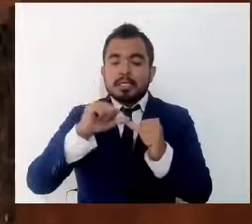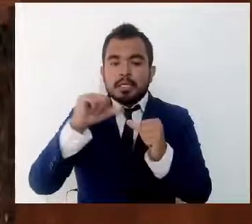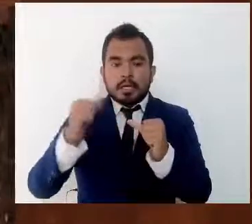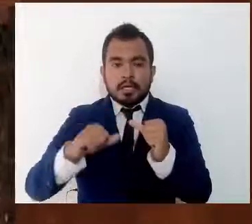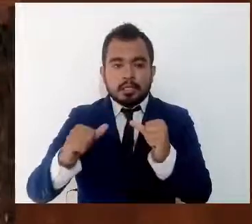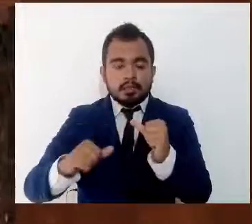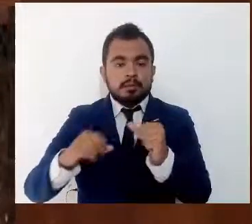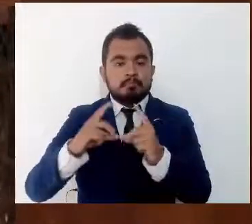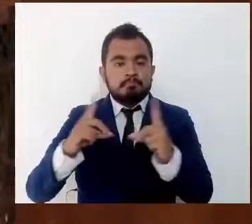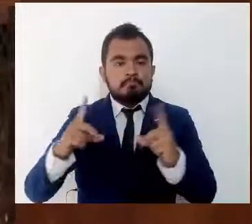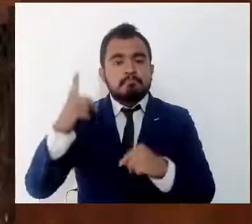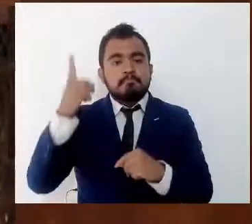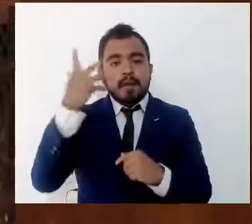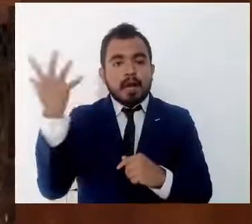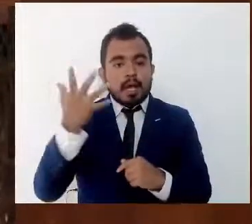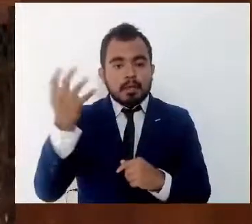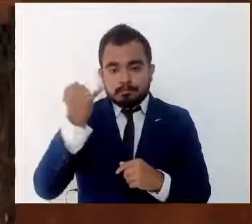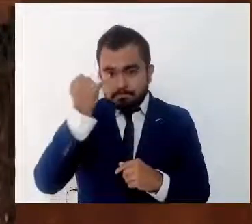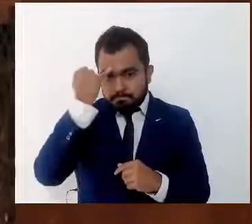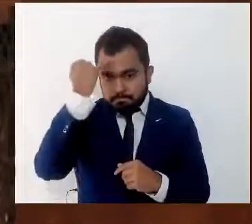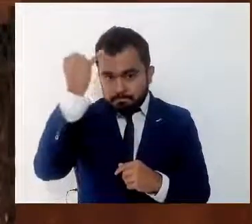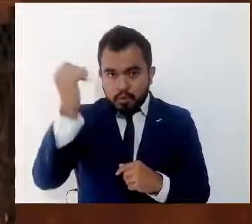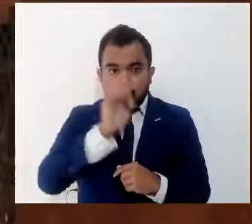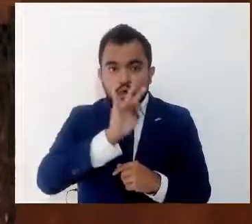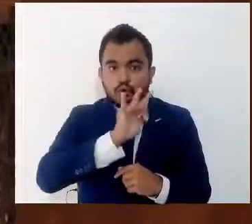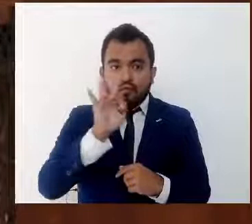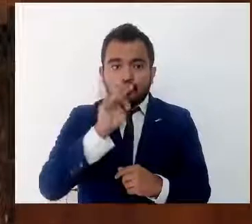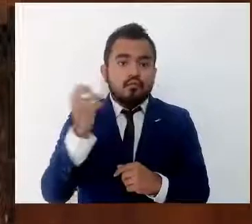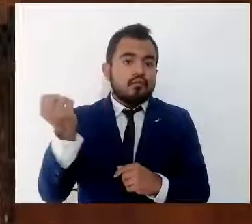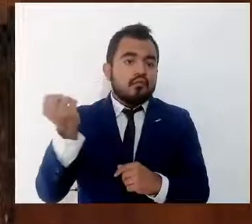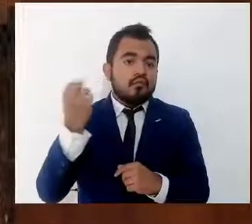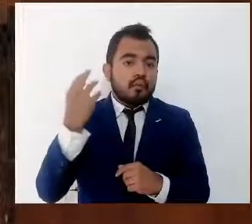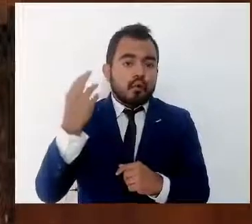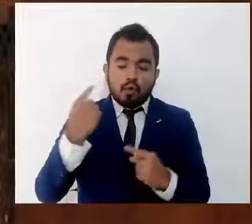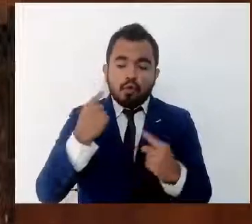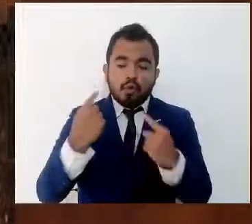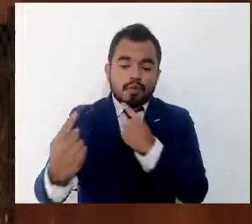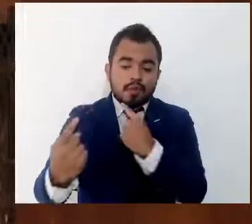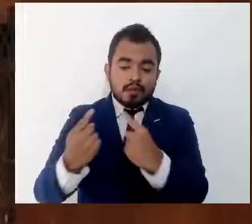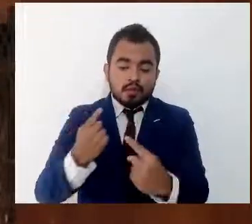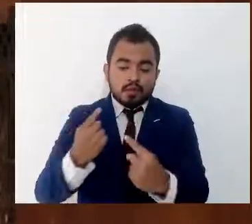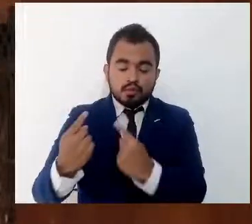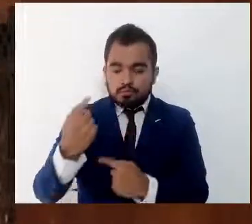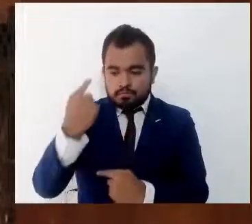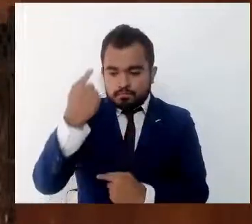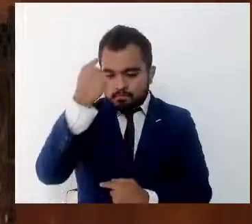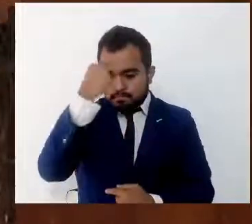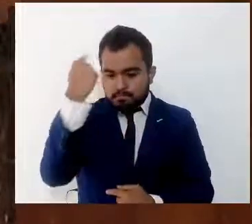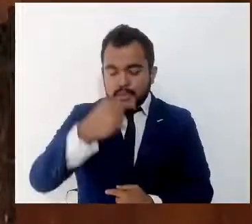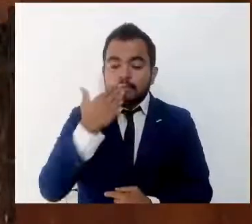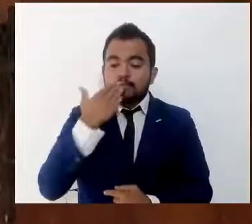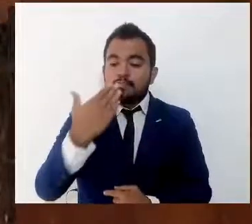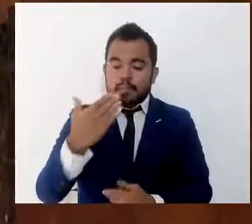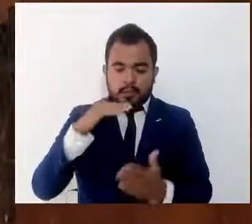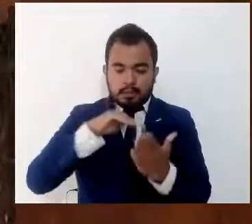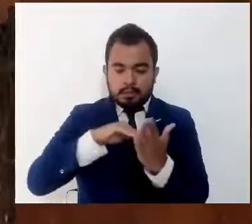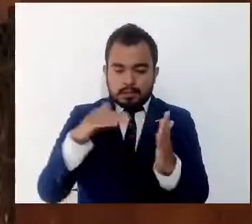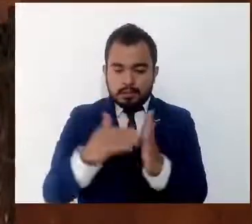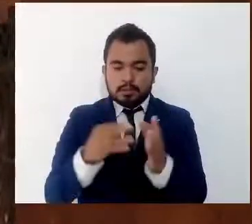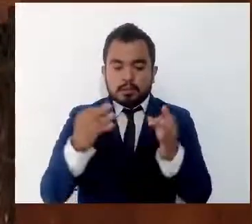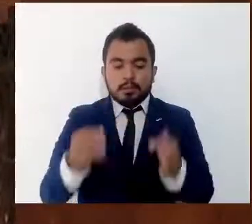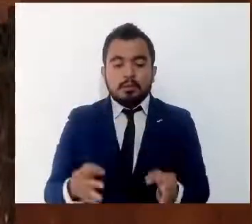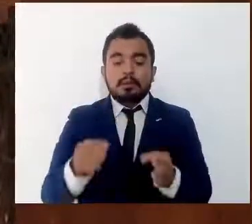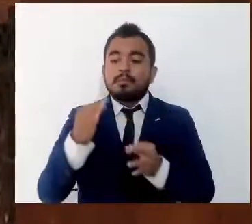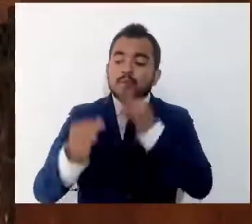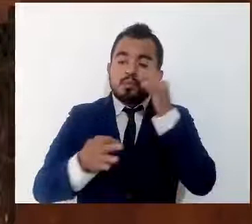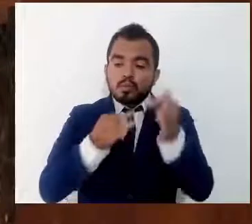y que permitan tener una adecuada estrategia de promoción turística del Estado Libre y Soberano de México, conforme a